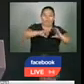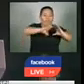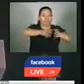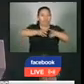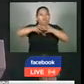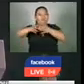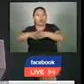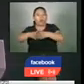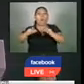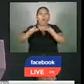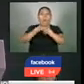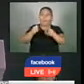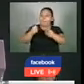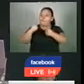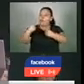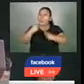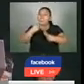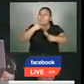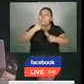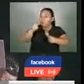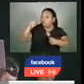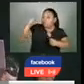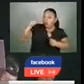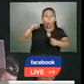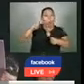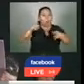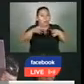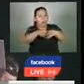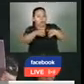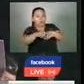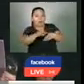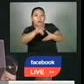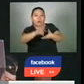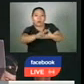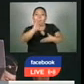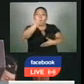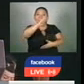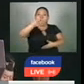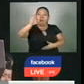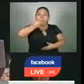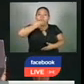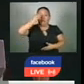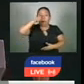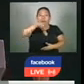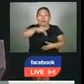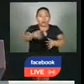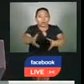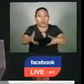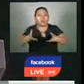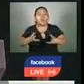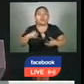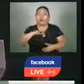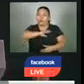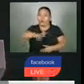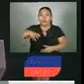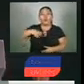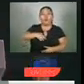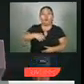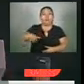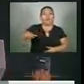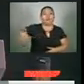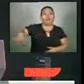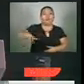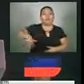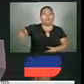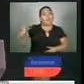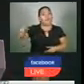poder entre los rebeldes, grupos islamistas externos que buscan tomar el norte